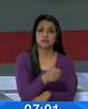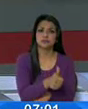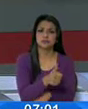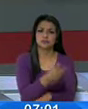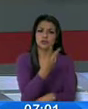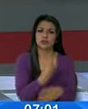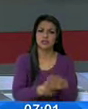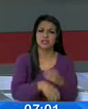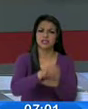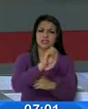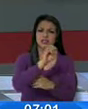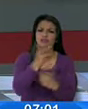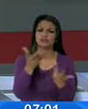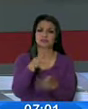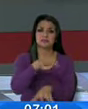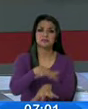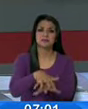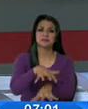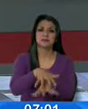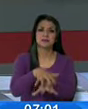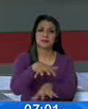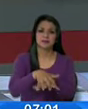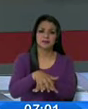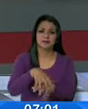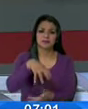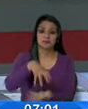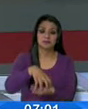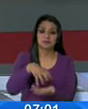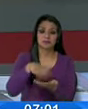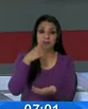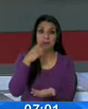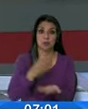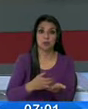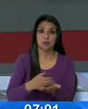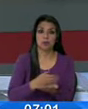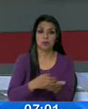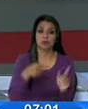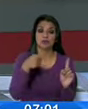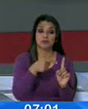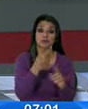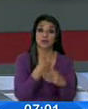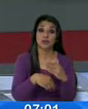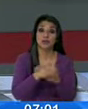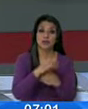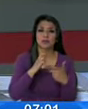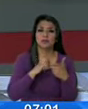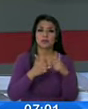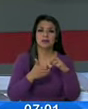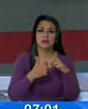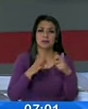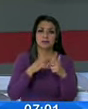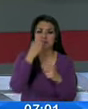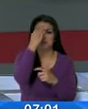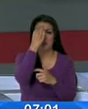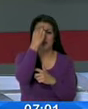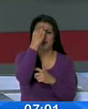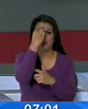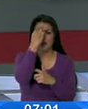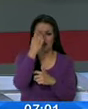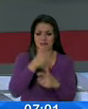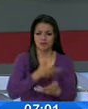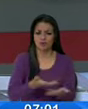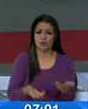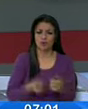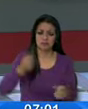pasó en el cantón Machala, allá en la provincia del Oro. El victimario, que padece trastornos mentales, habría utilizado varios objetos contundentes